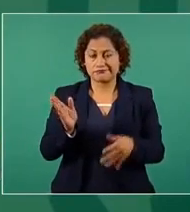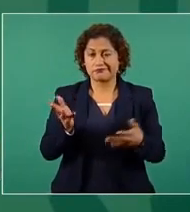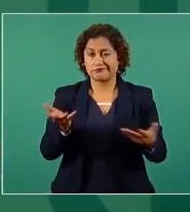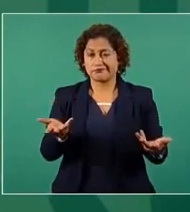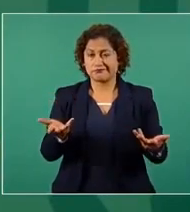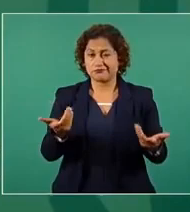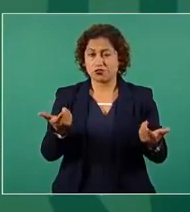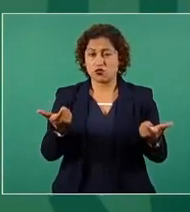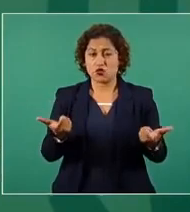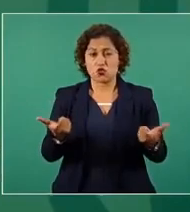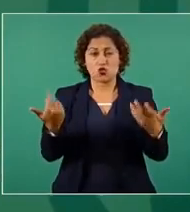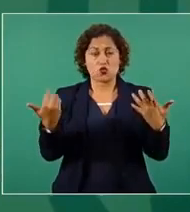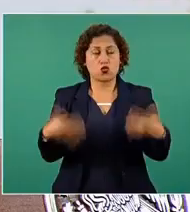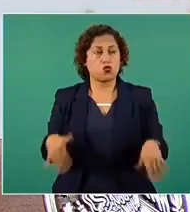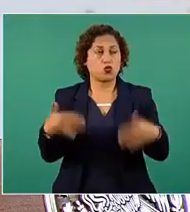Muchísimo dinero,